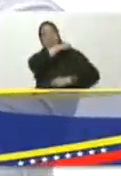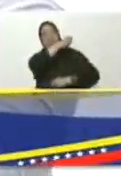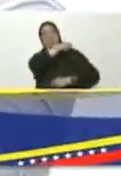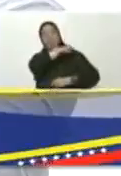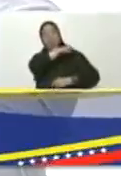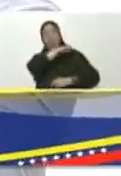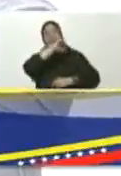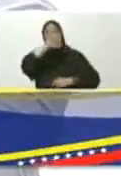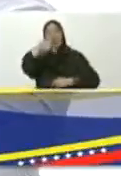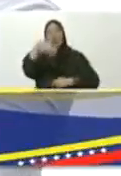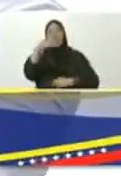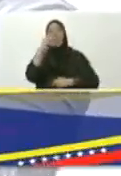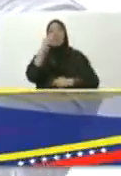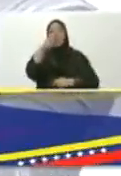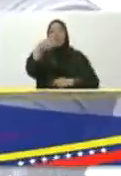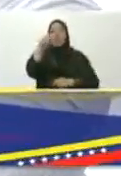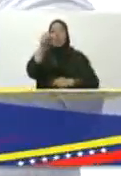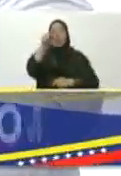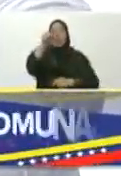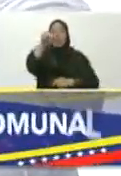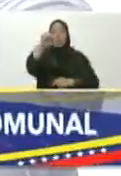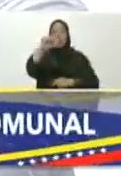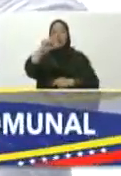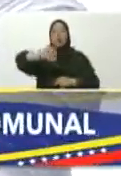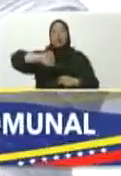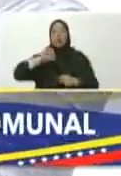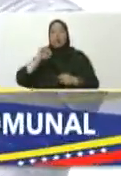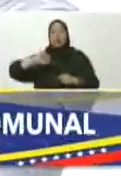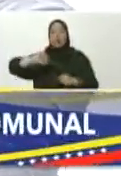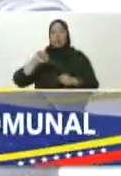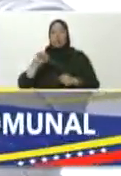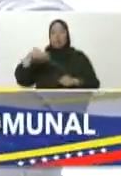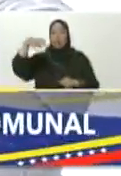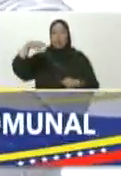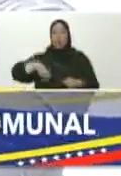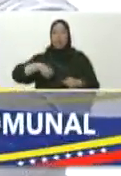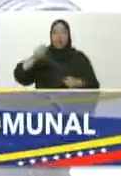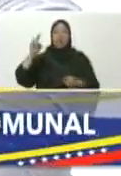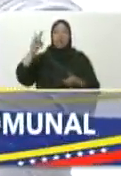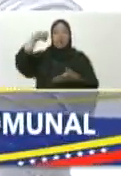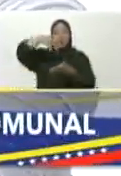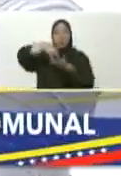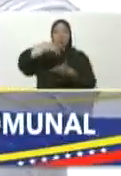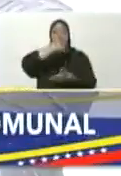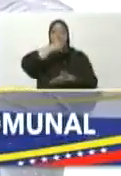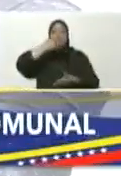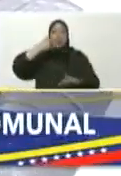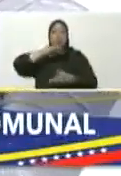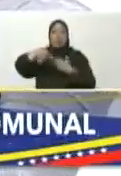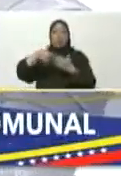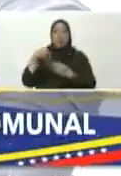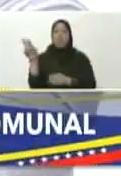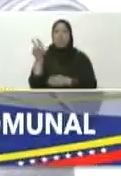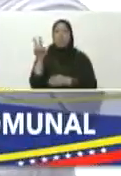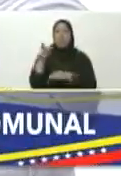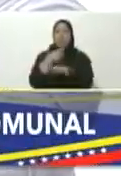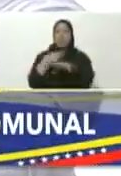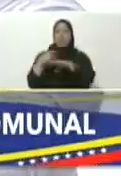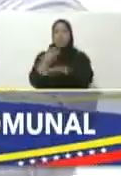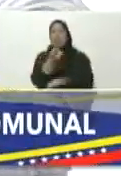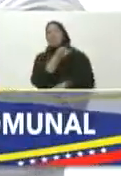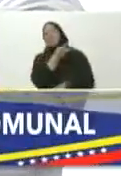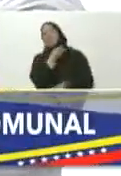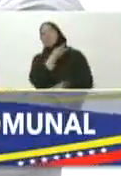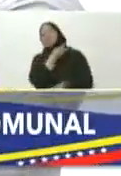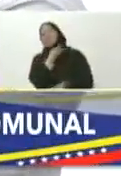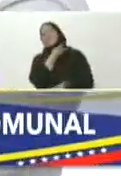Cárdenas, perteneciente a la gloriosa policía del estado Carabobo, la mejor de Venezuela, gobernada por nuestro